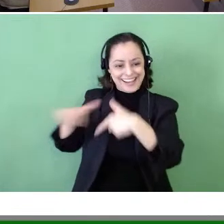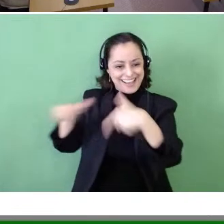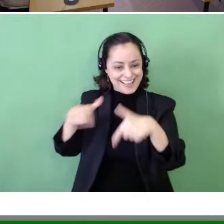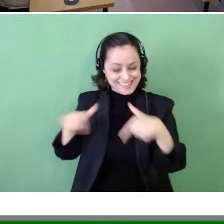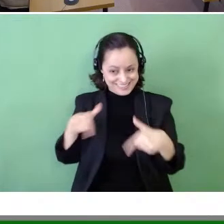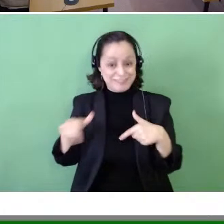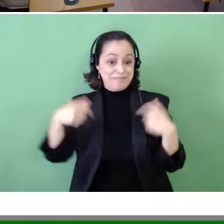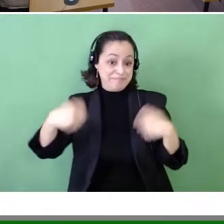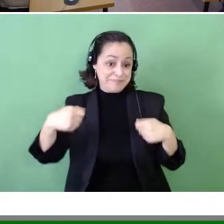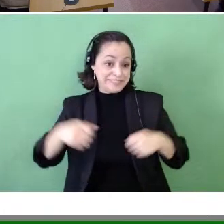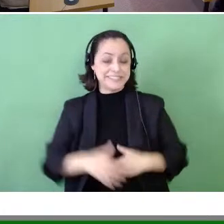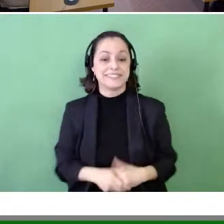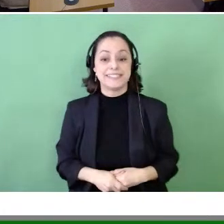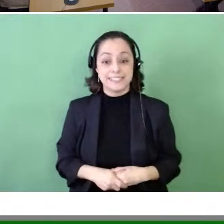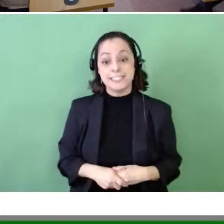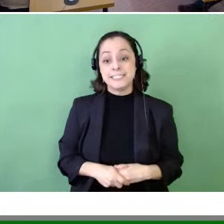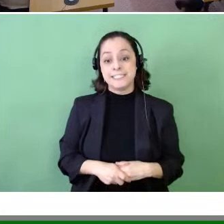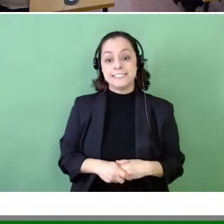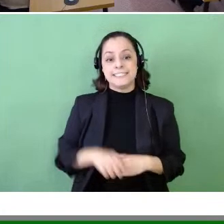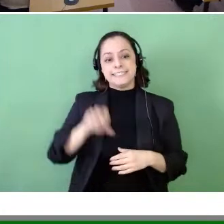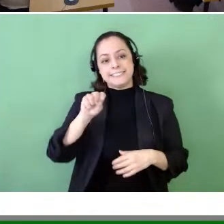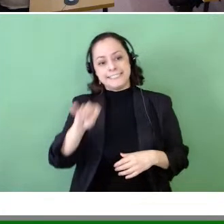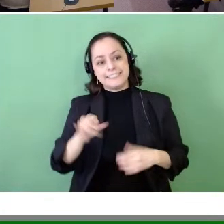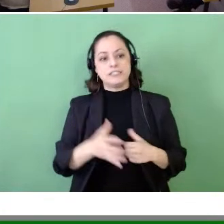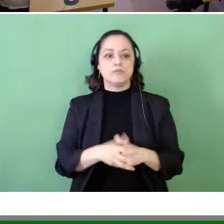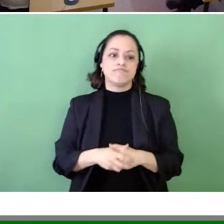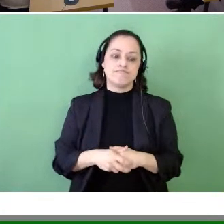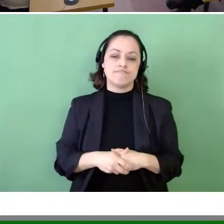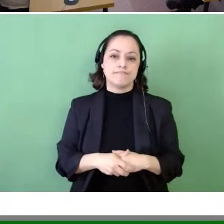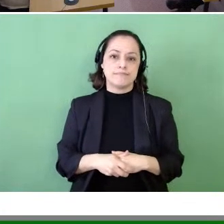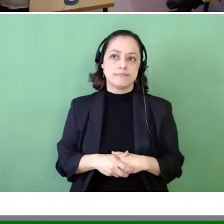no, si están haciendo unos espacios